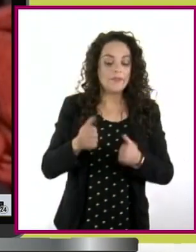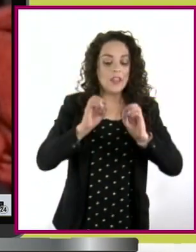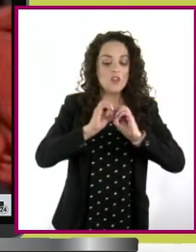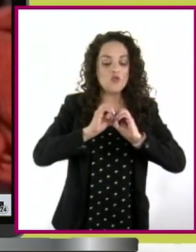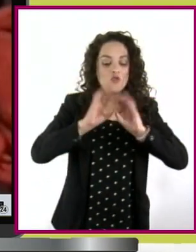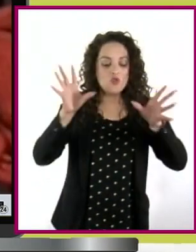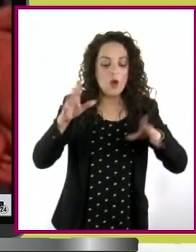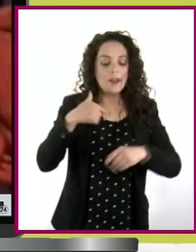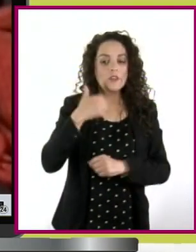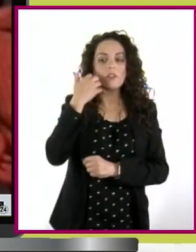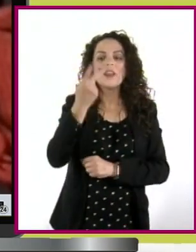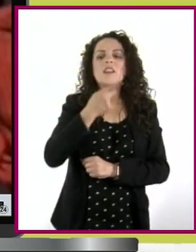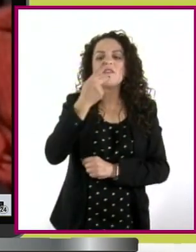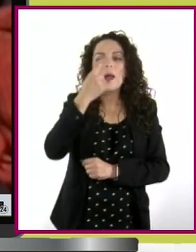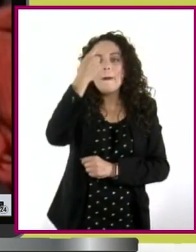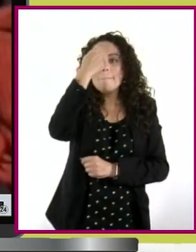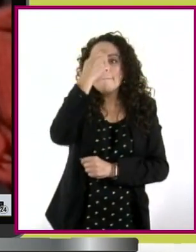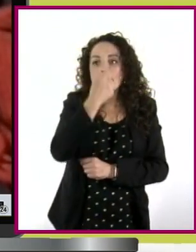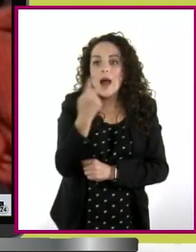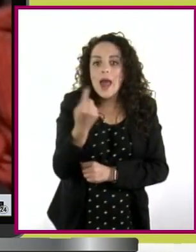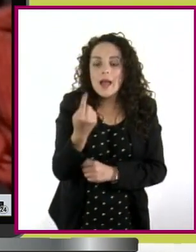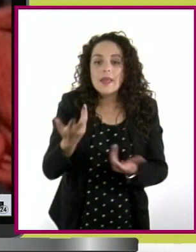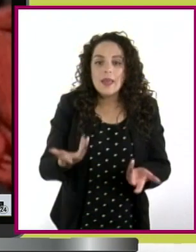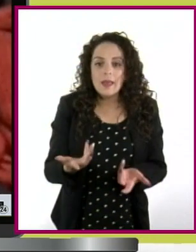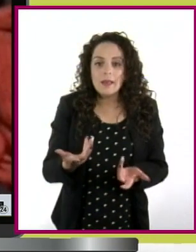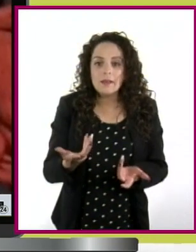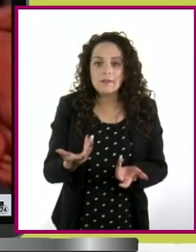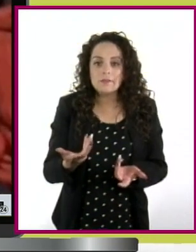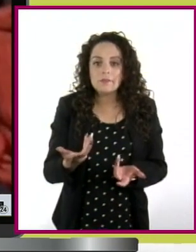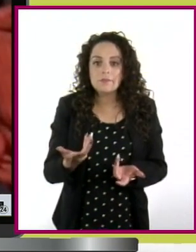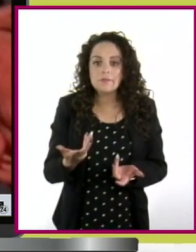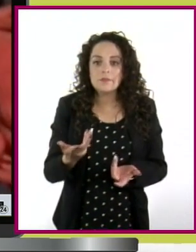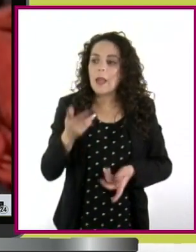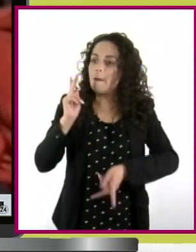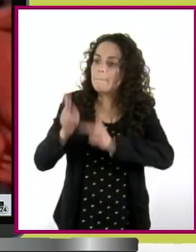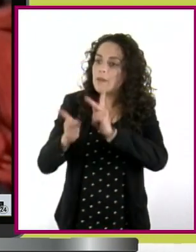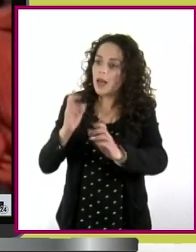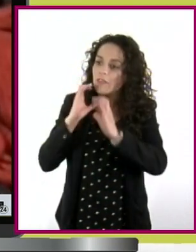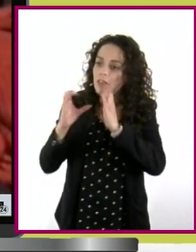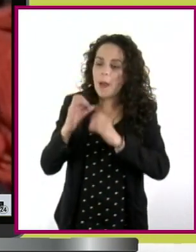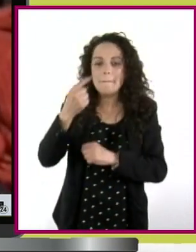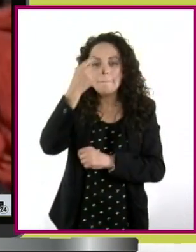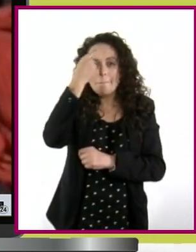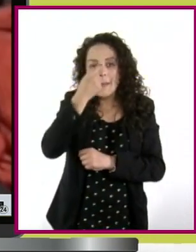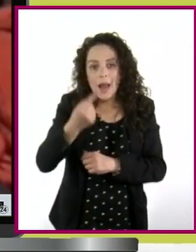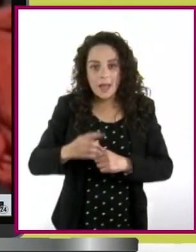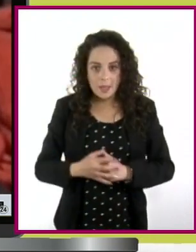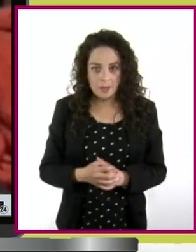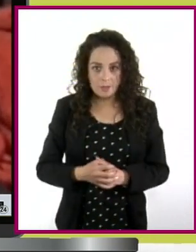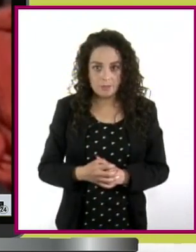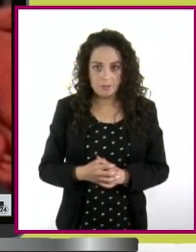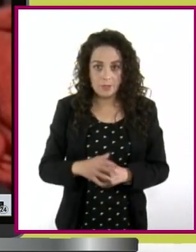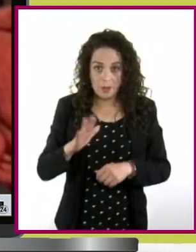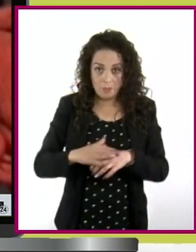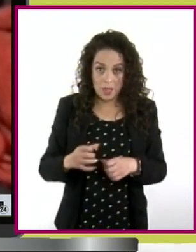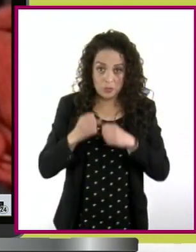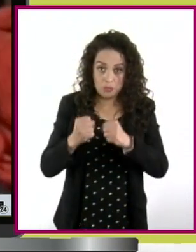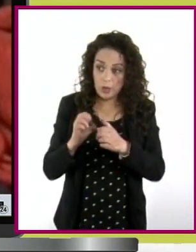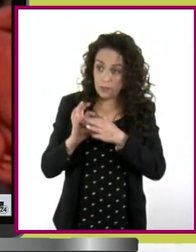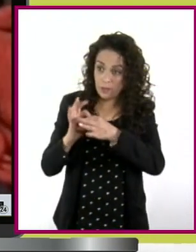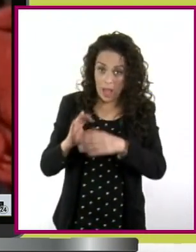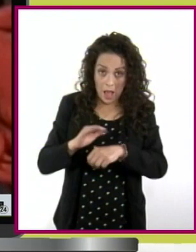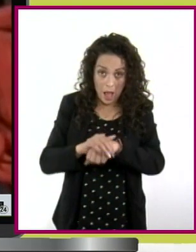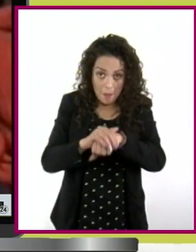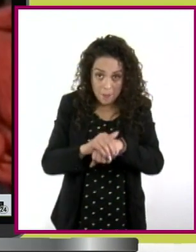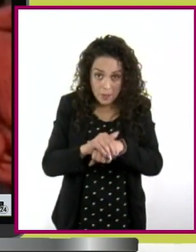es esa finalidad que le quiere dar a la comunicación. ¿Para qué se está comunicando? ¿Para fortalecer un lazo de amistad?